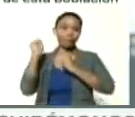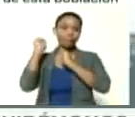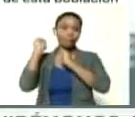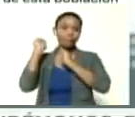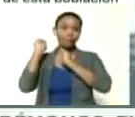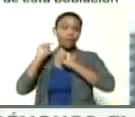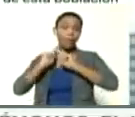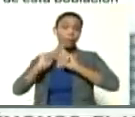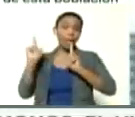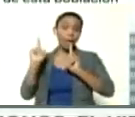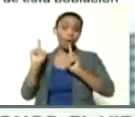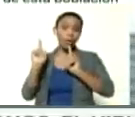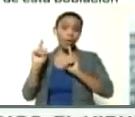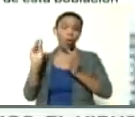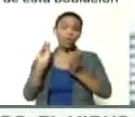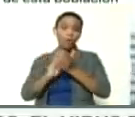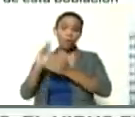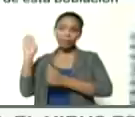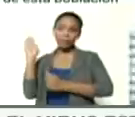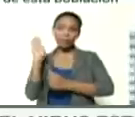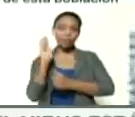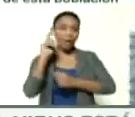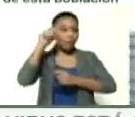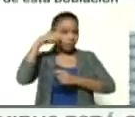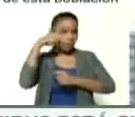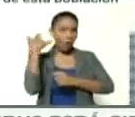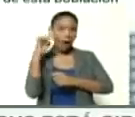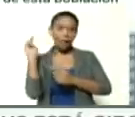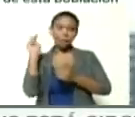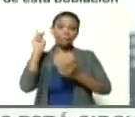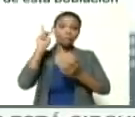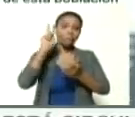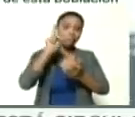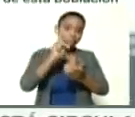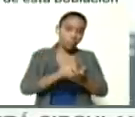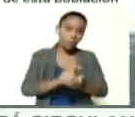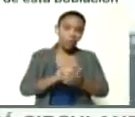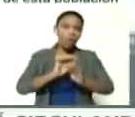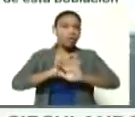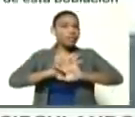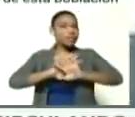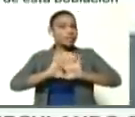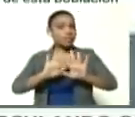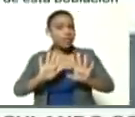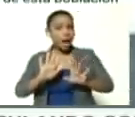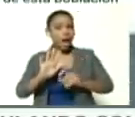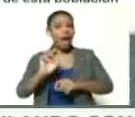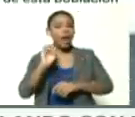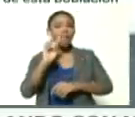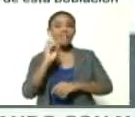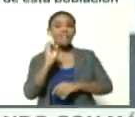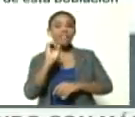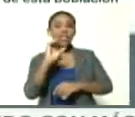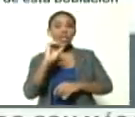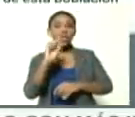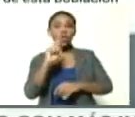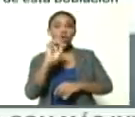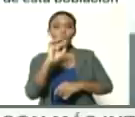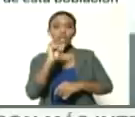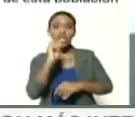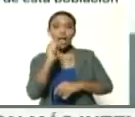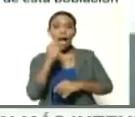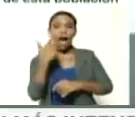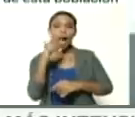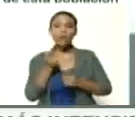pero están regresando. Hay unos videos por ahí también. Están regresando. Ya la Victoria está bajo control